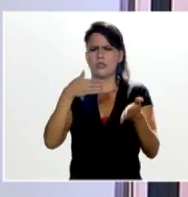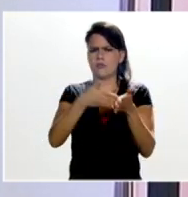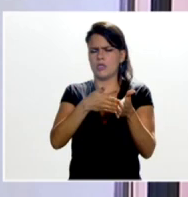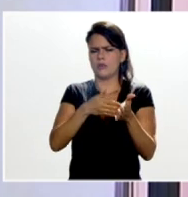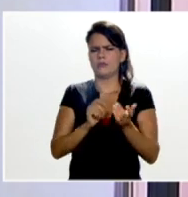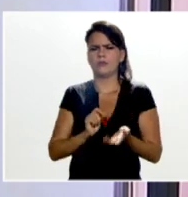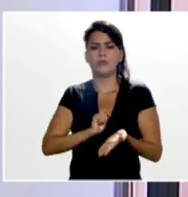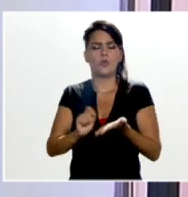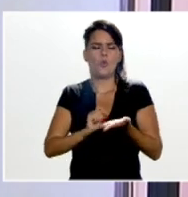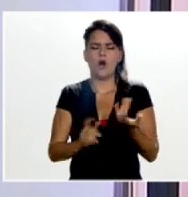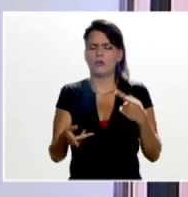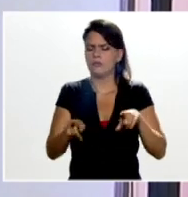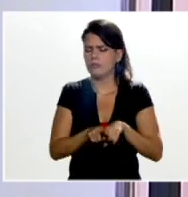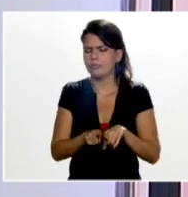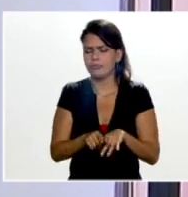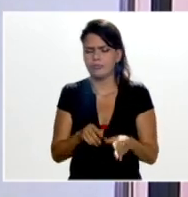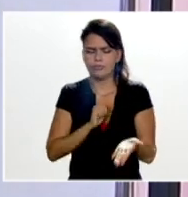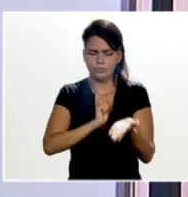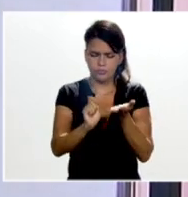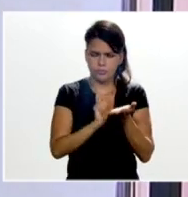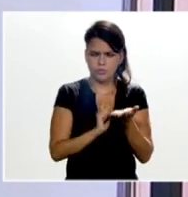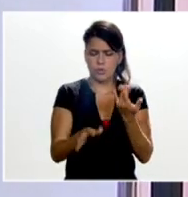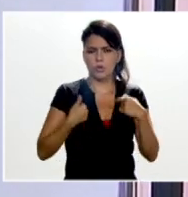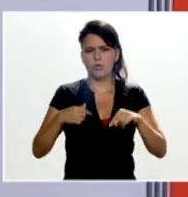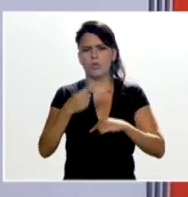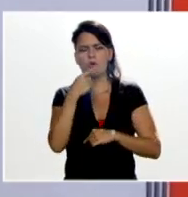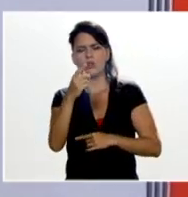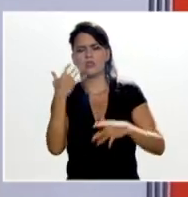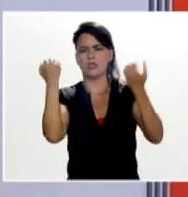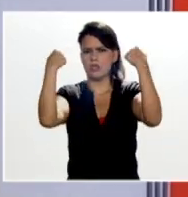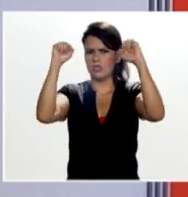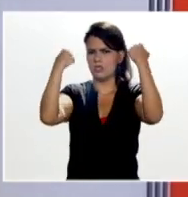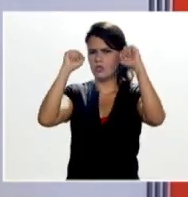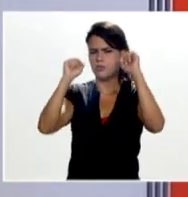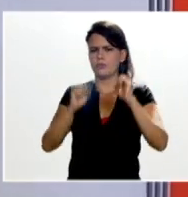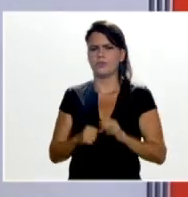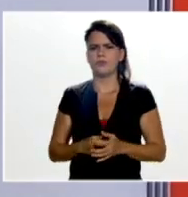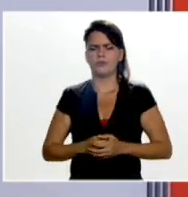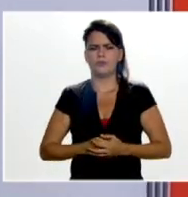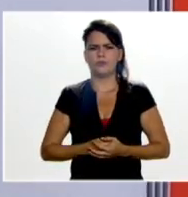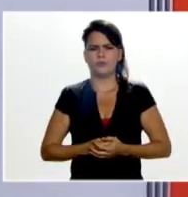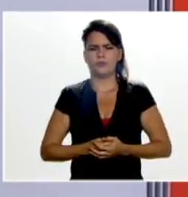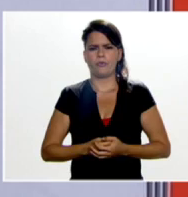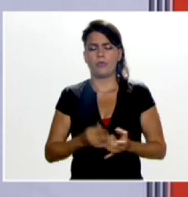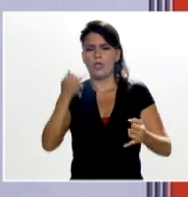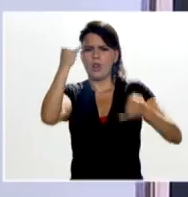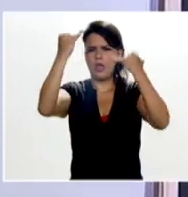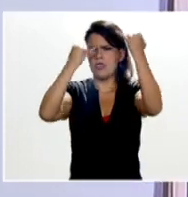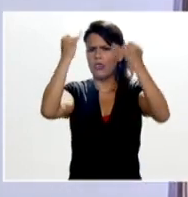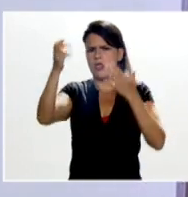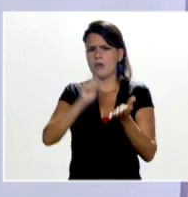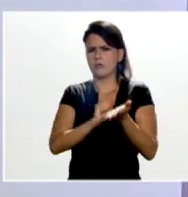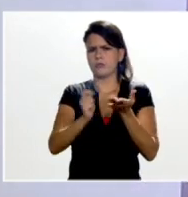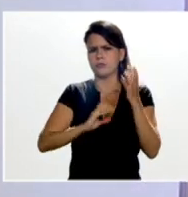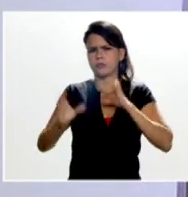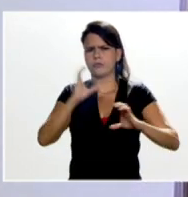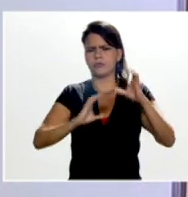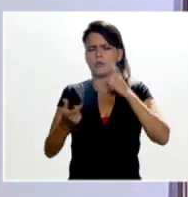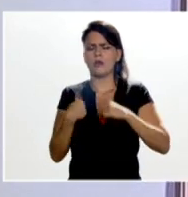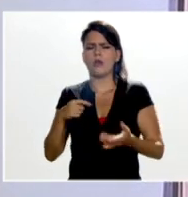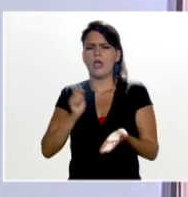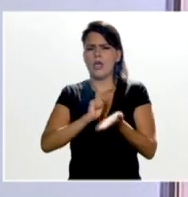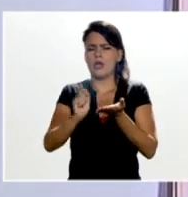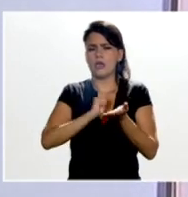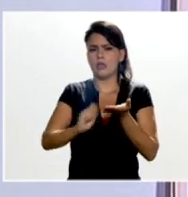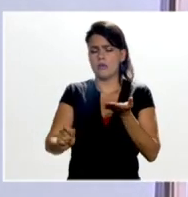Lo copiamos tal cual como nos lo indica el ejercicio. La idea de la notación científica es escribirlo